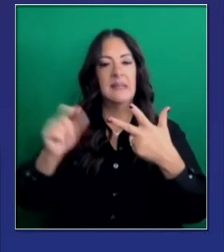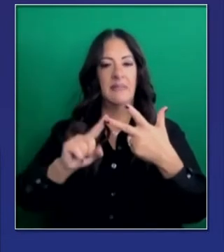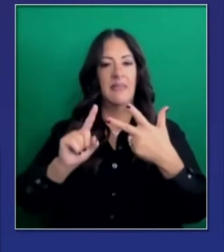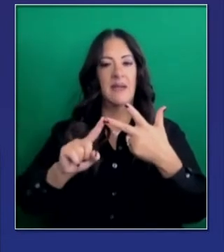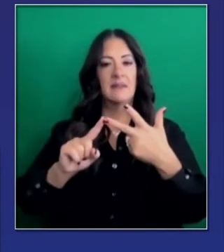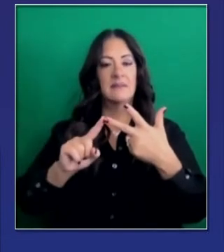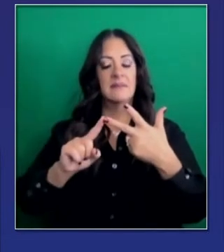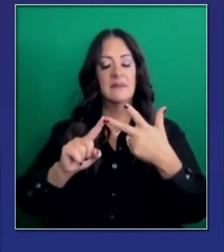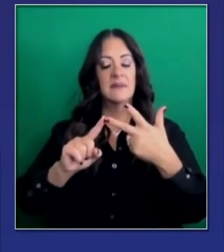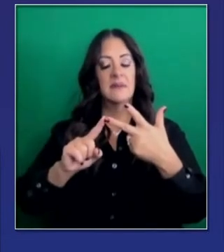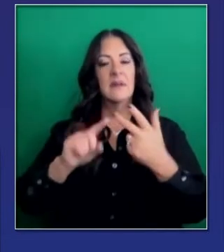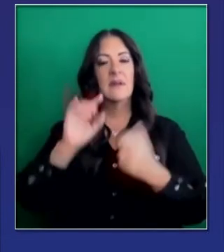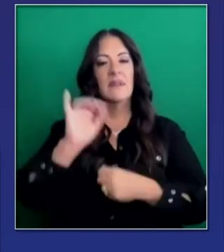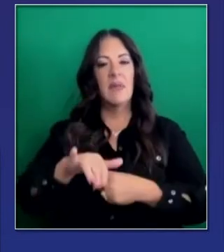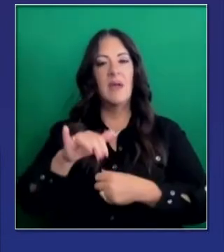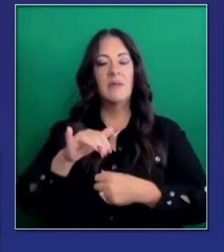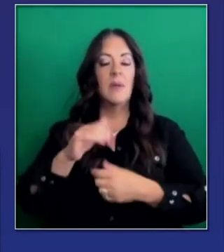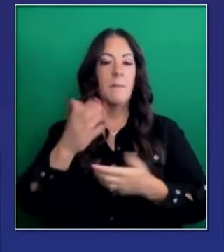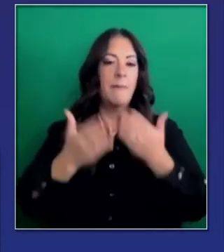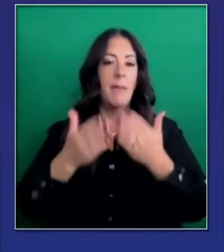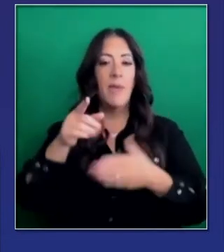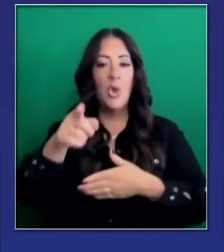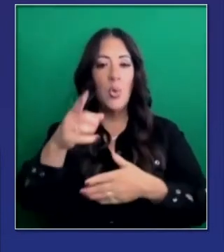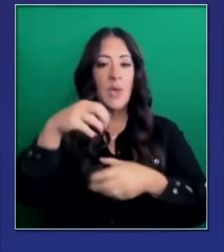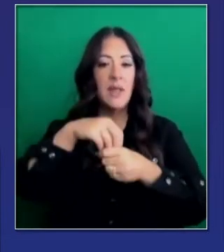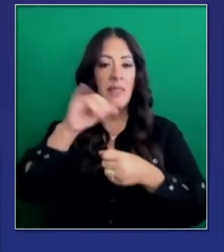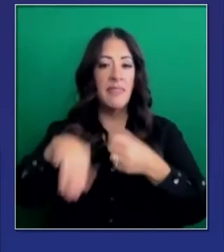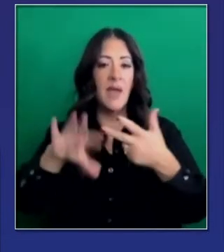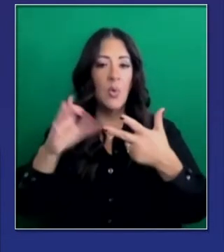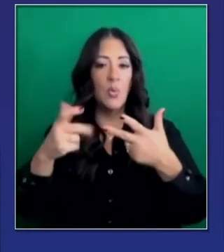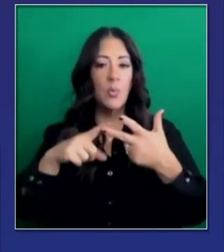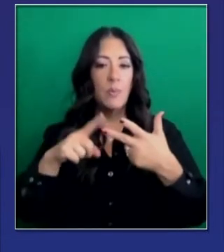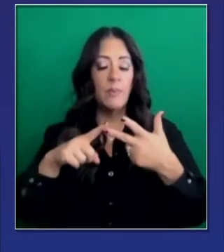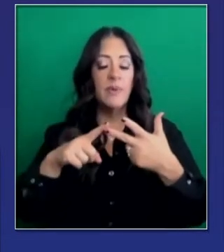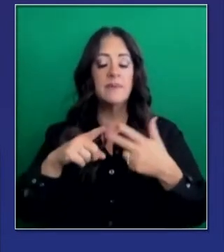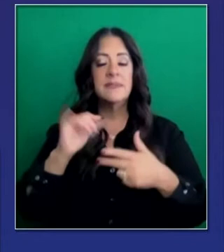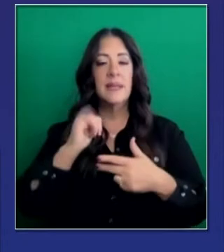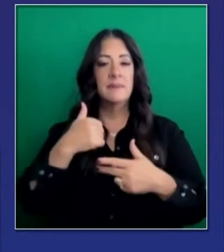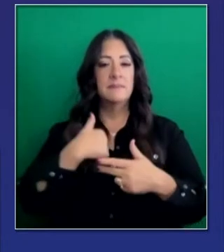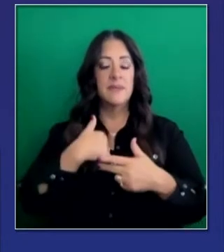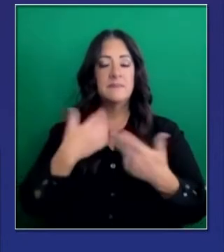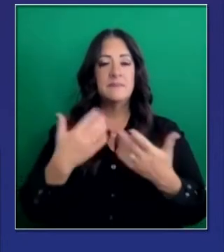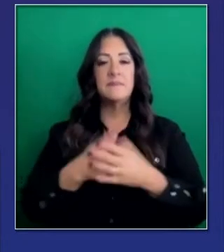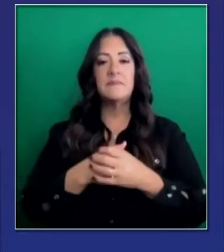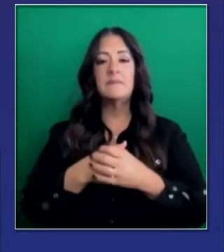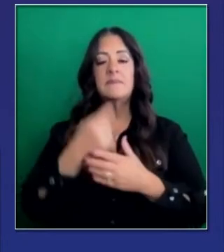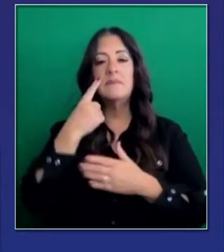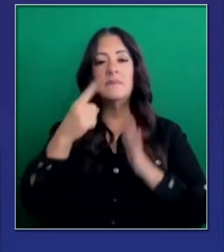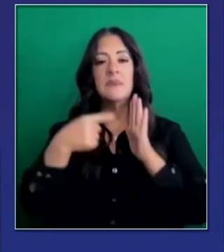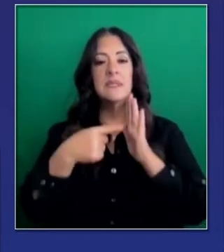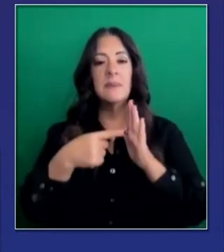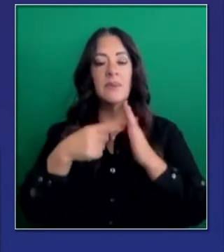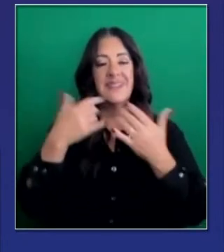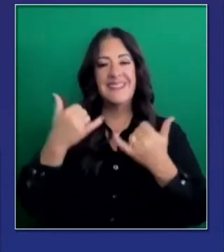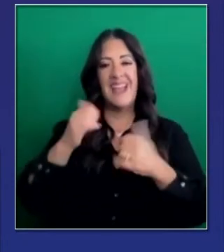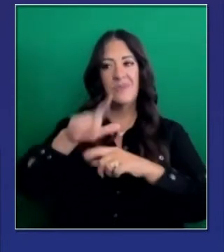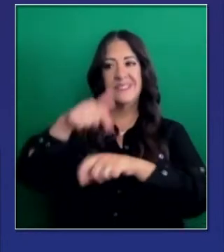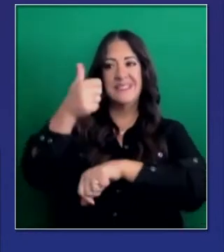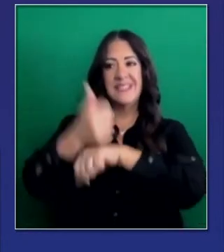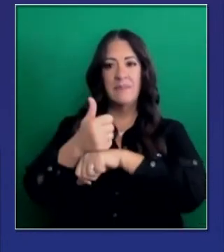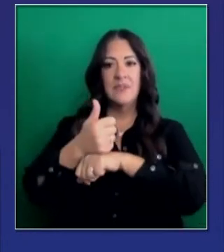fase en la cual estaríamos en esta fase por nuestra edad esto ya ha establecido es